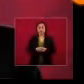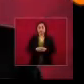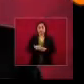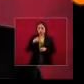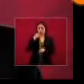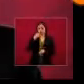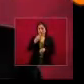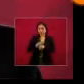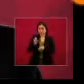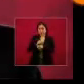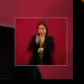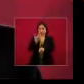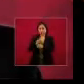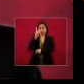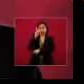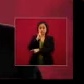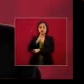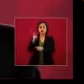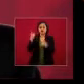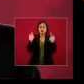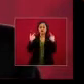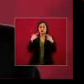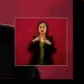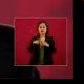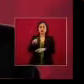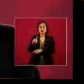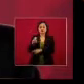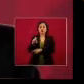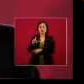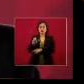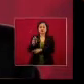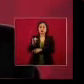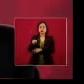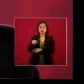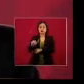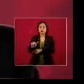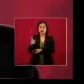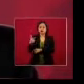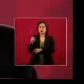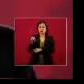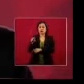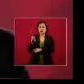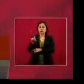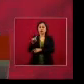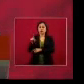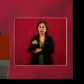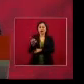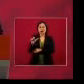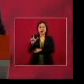la maestra del final gómez álvarez y ya va a ser